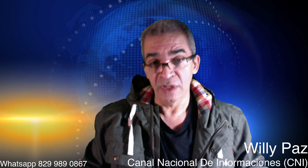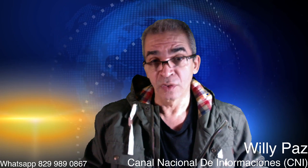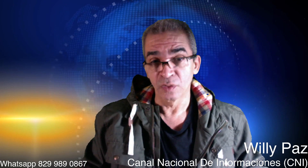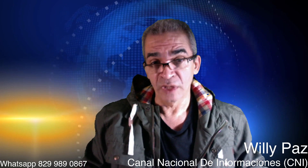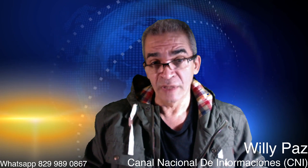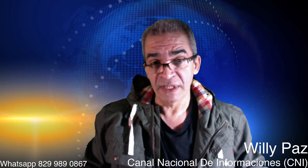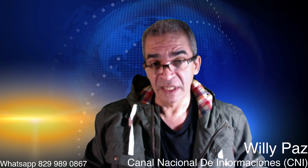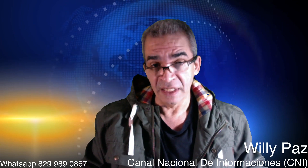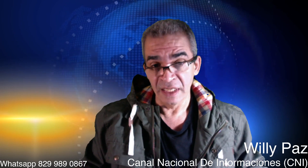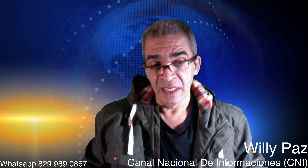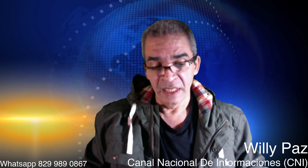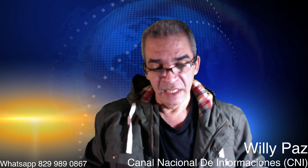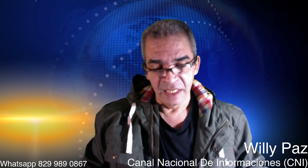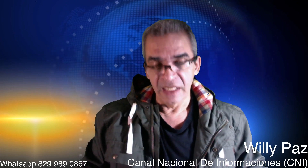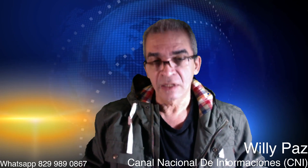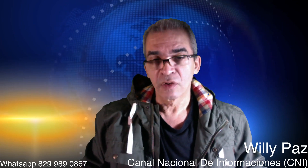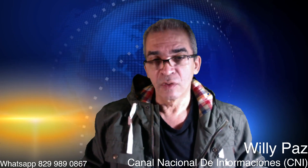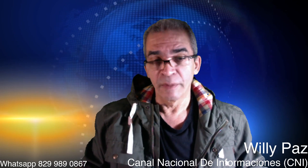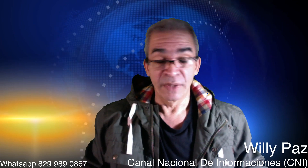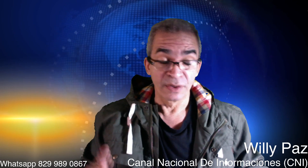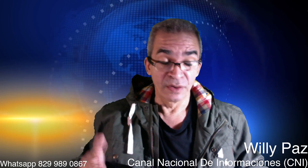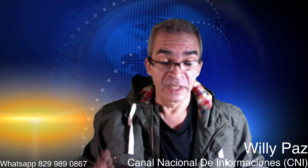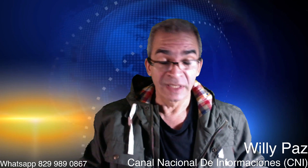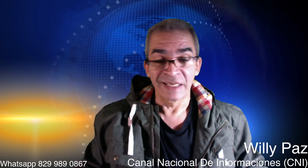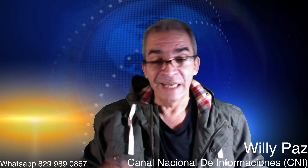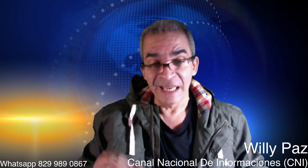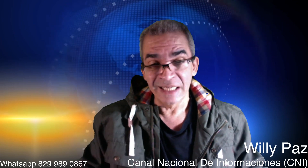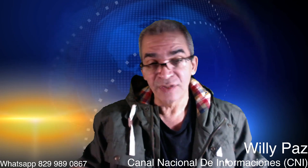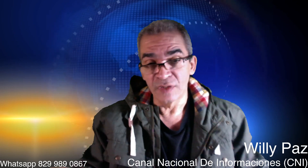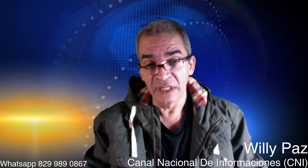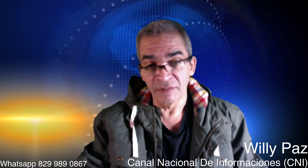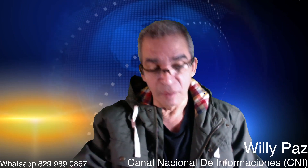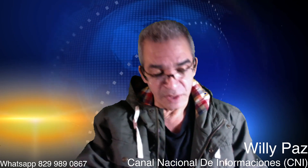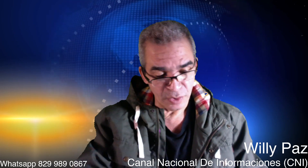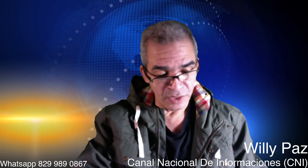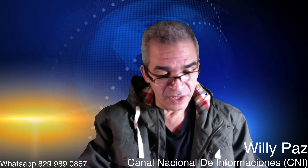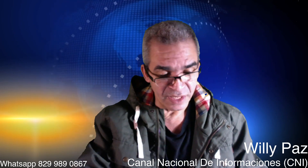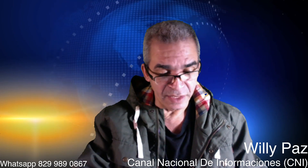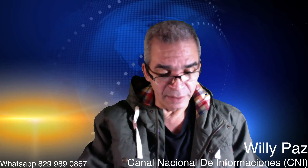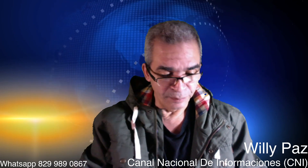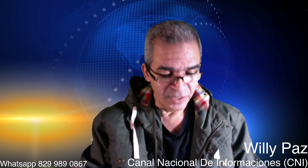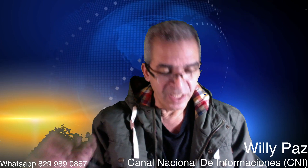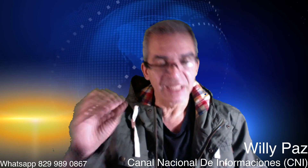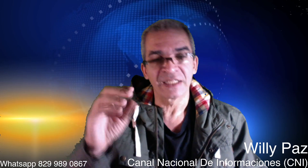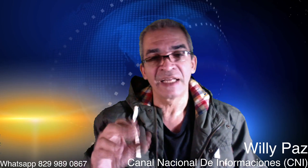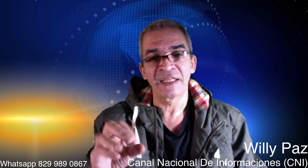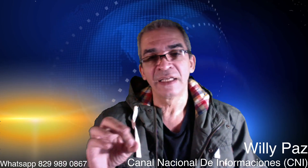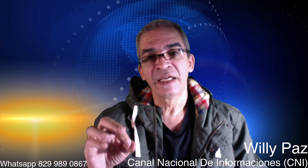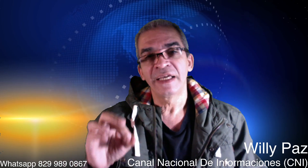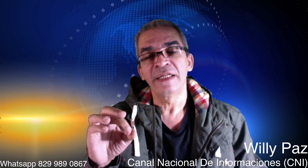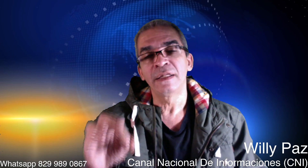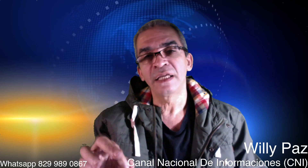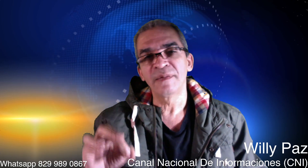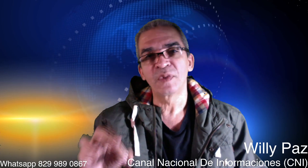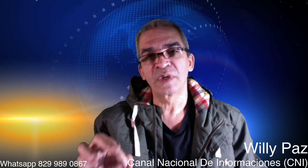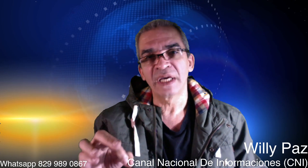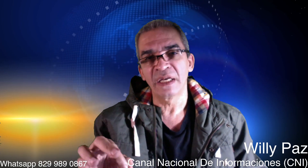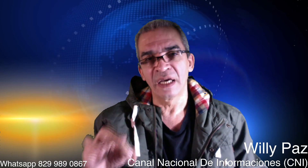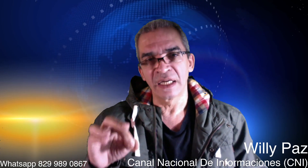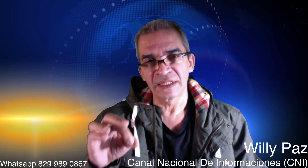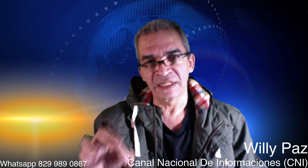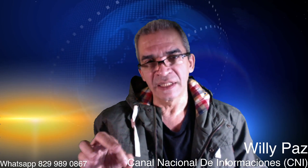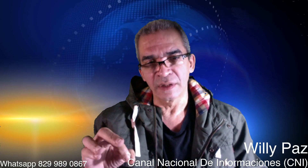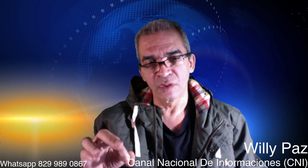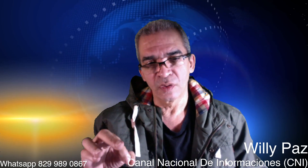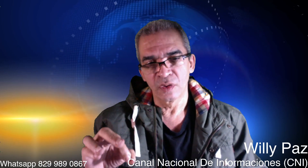sobre este y otros temas aquí en Canal Nacional de Informaciones, CNI. Cada tarde en tiempo real